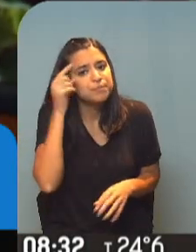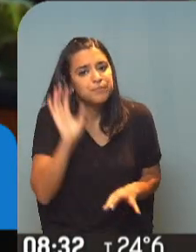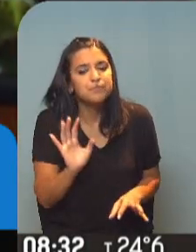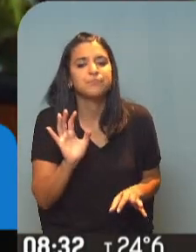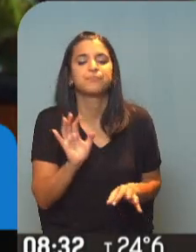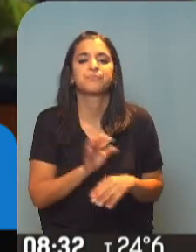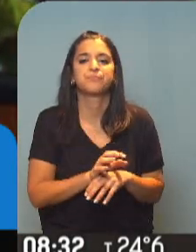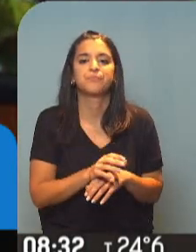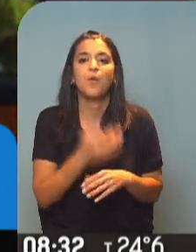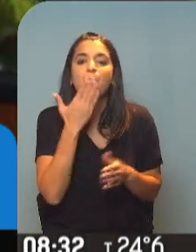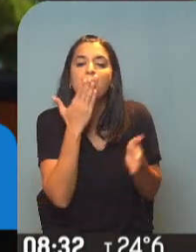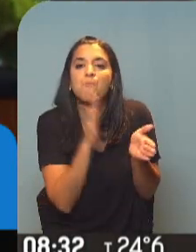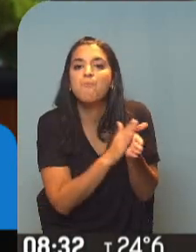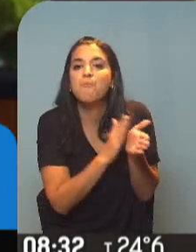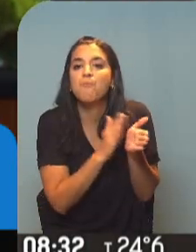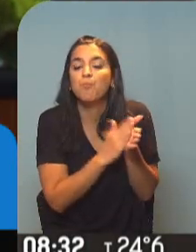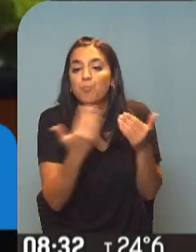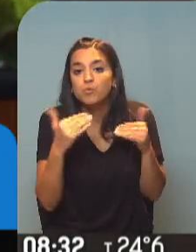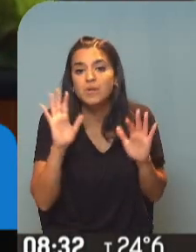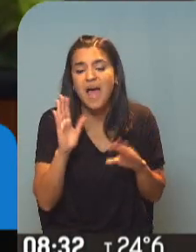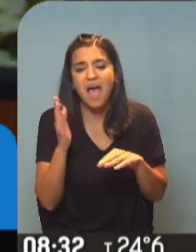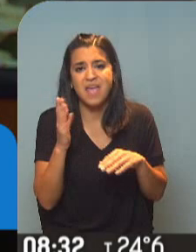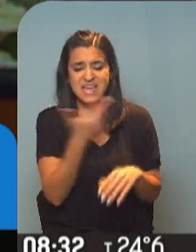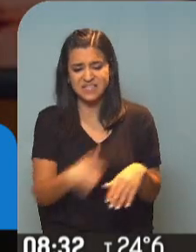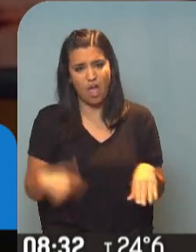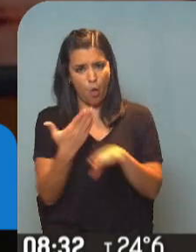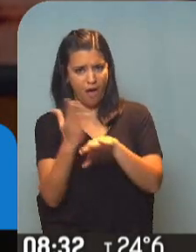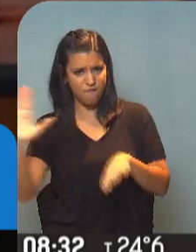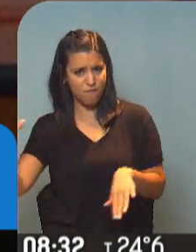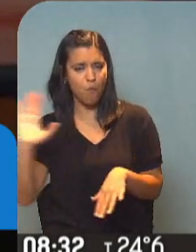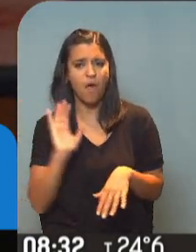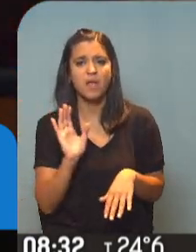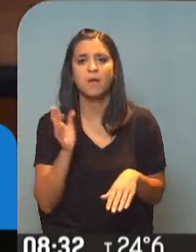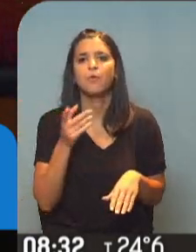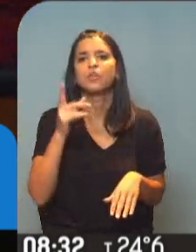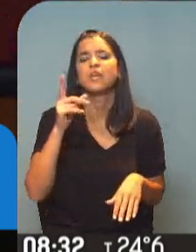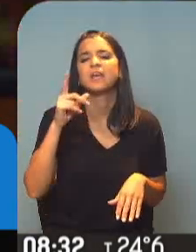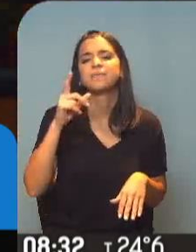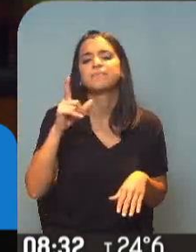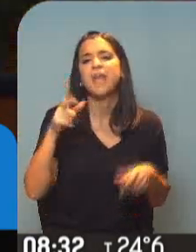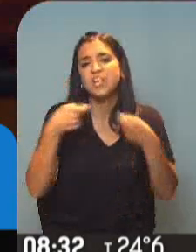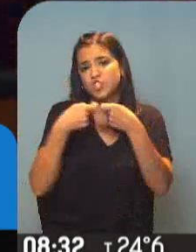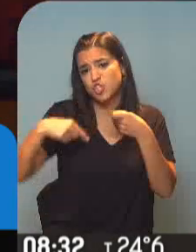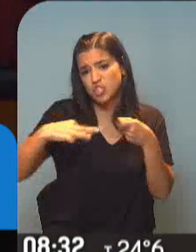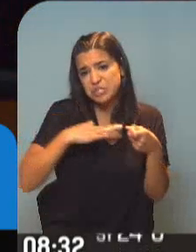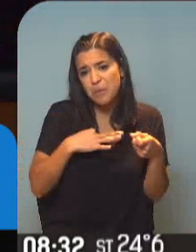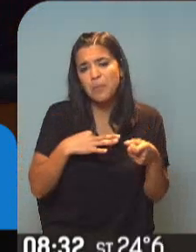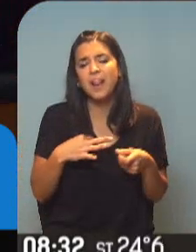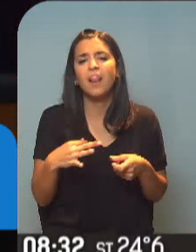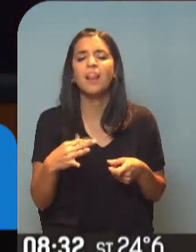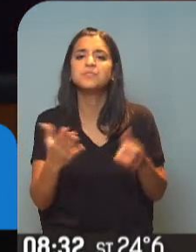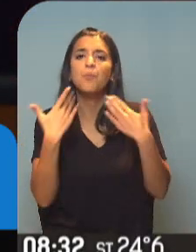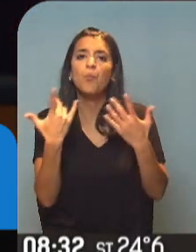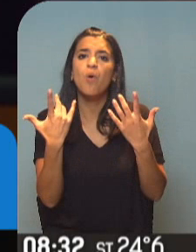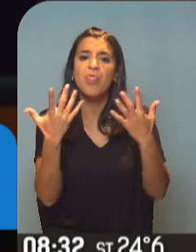de probar desde fuera del estado porque efectivamente es una sesión civil que se pueden hacer cosas